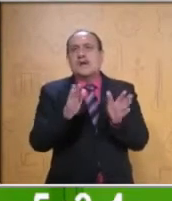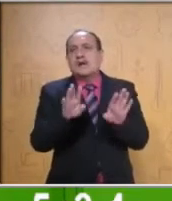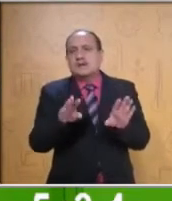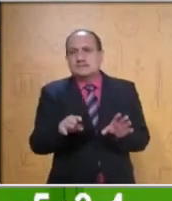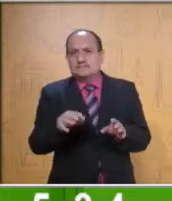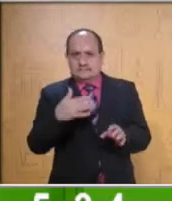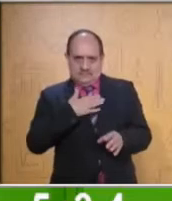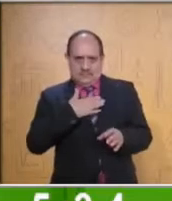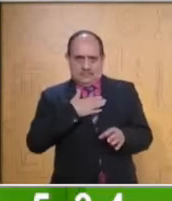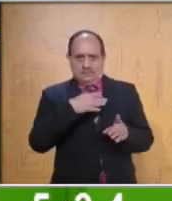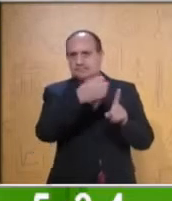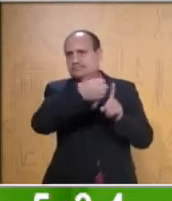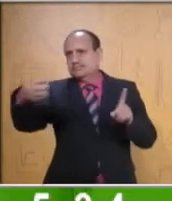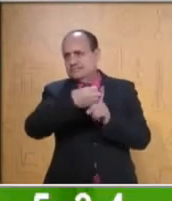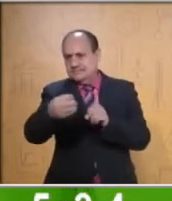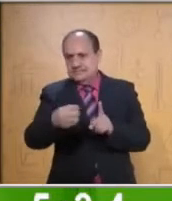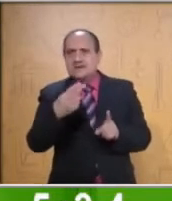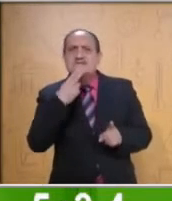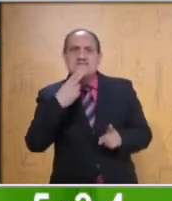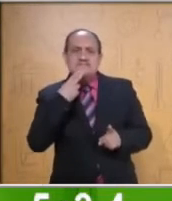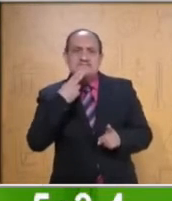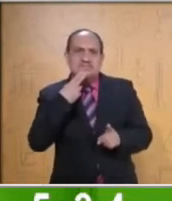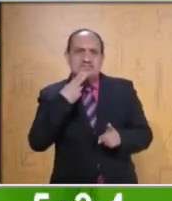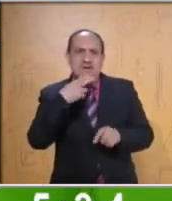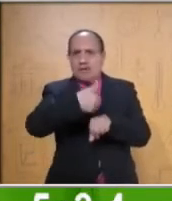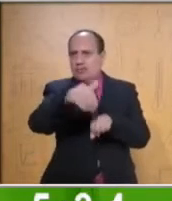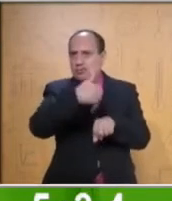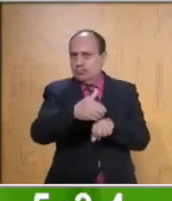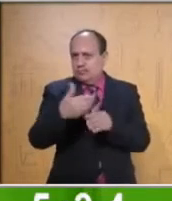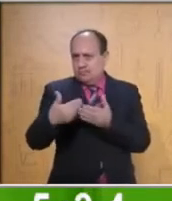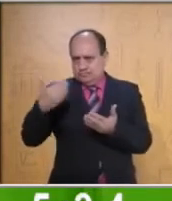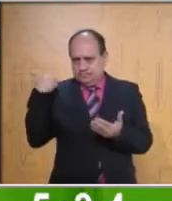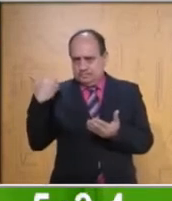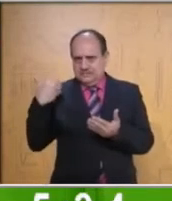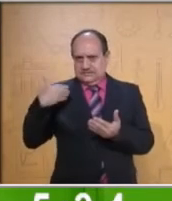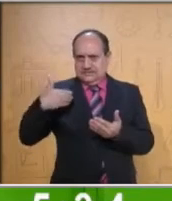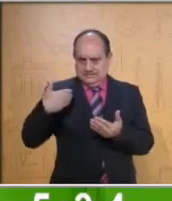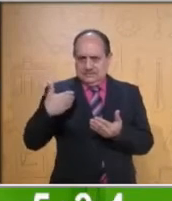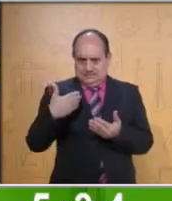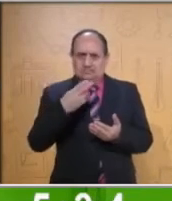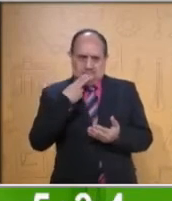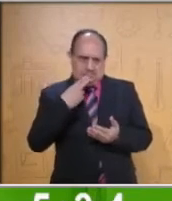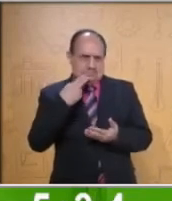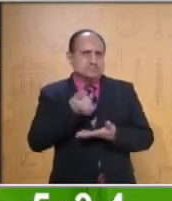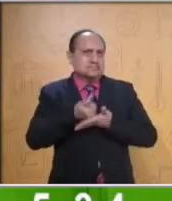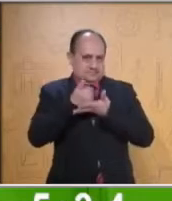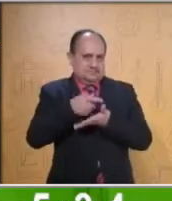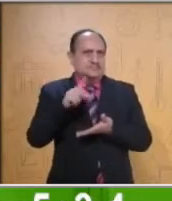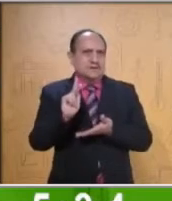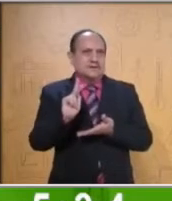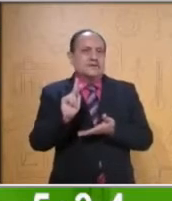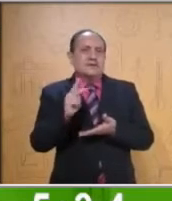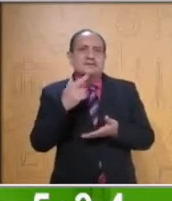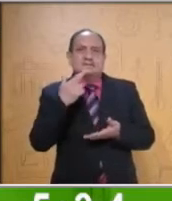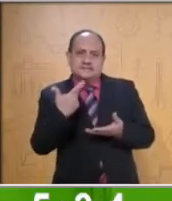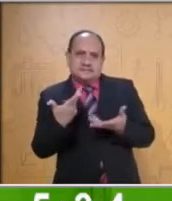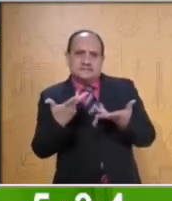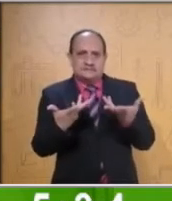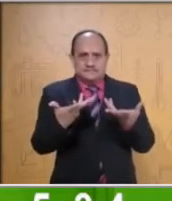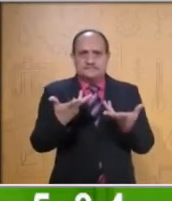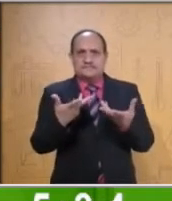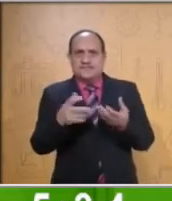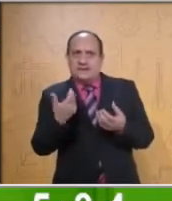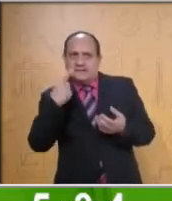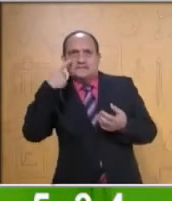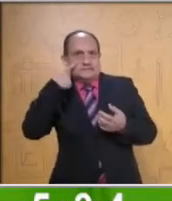a considerar. ¿Me sirven los datos como los tenía hace un rato? Sí me sirven, pero tengo yo que tener pues ahí un